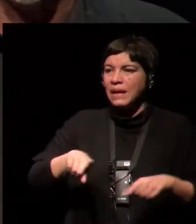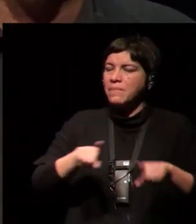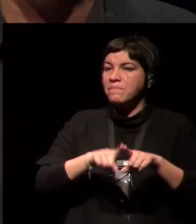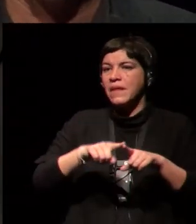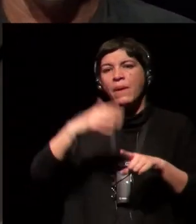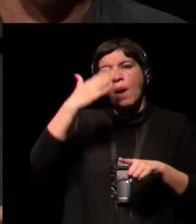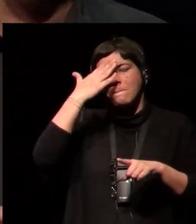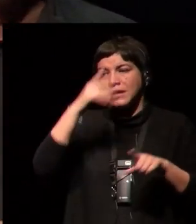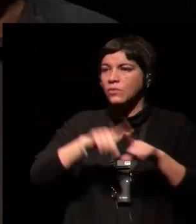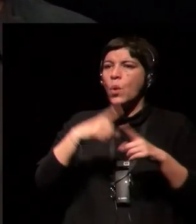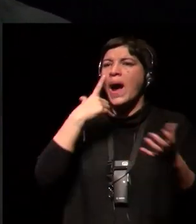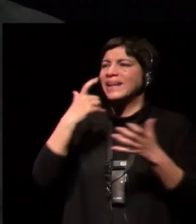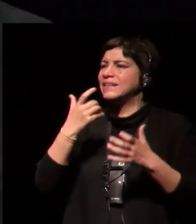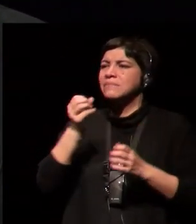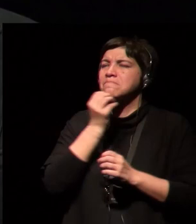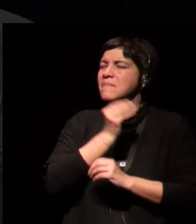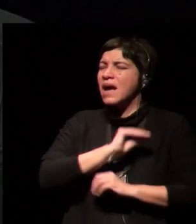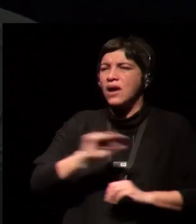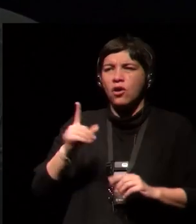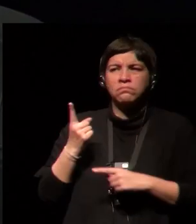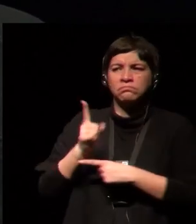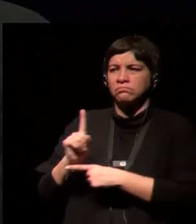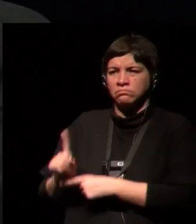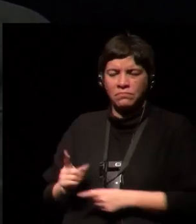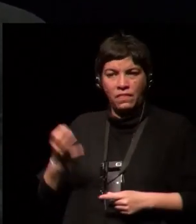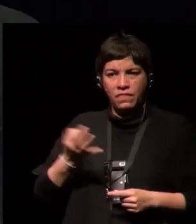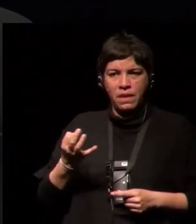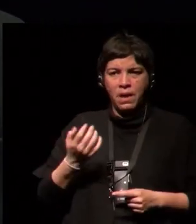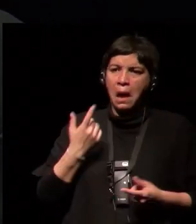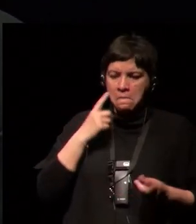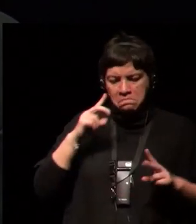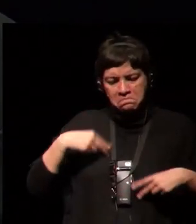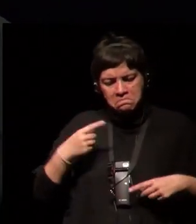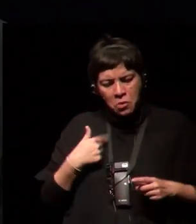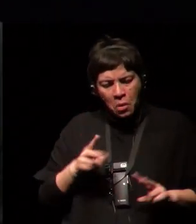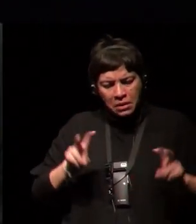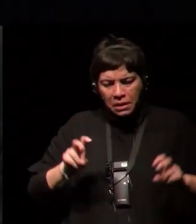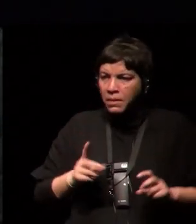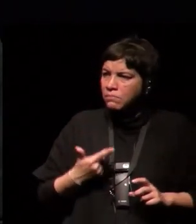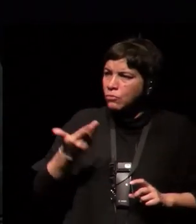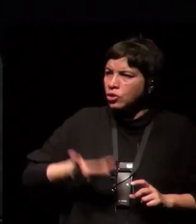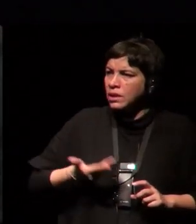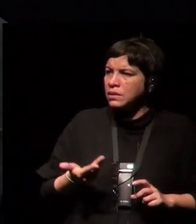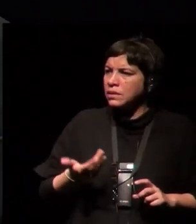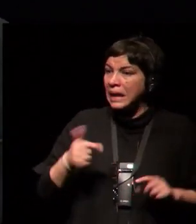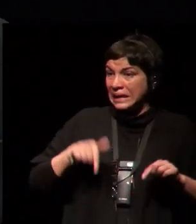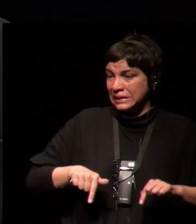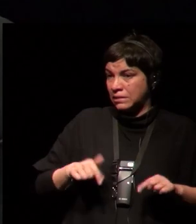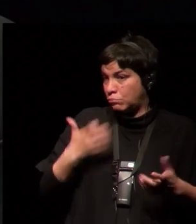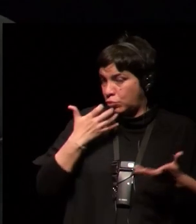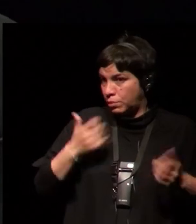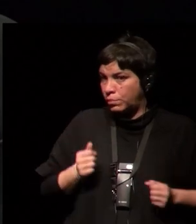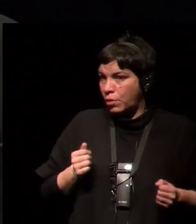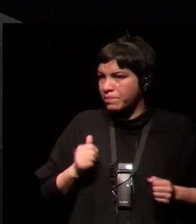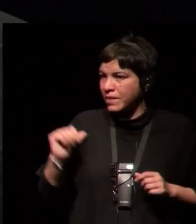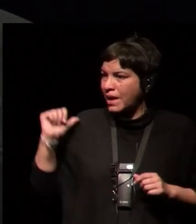Los artistas pueden decirse a sí mismos, bueno, el único tema que es importante es este, por ejemplo, la trayectoria de ese joven y